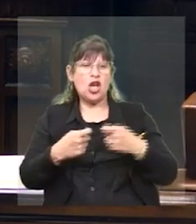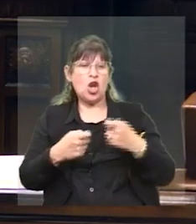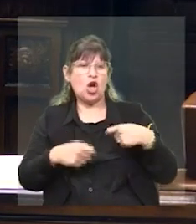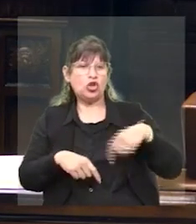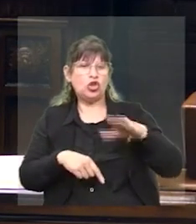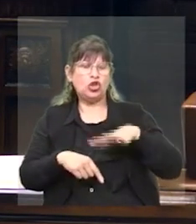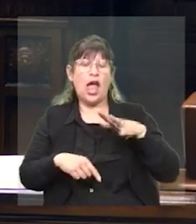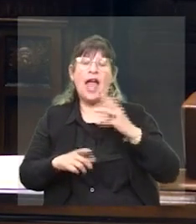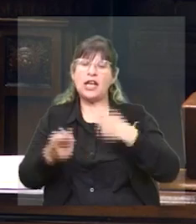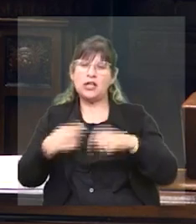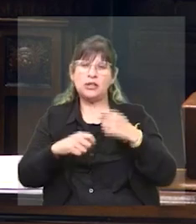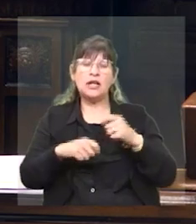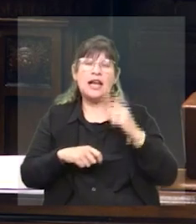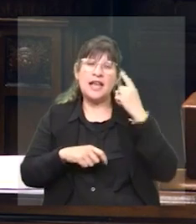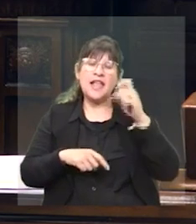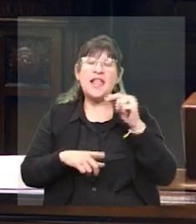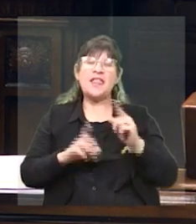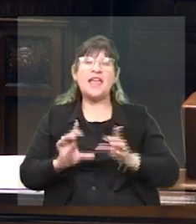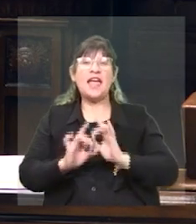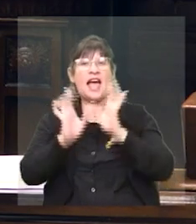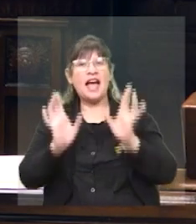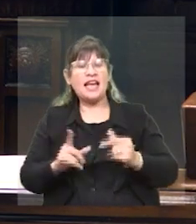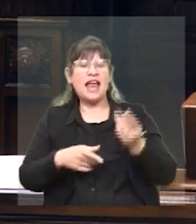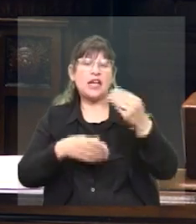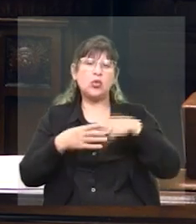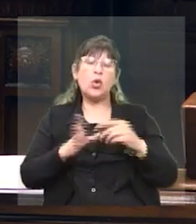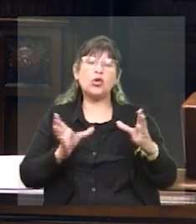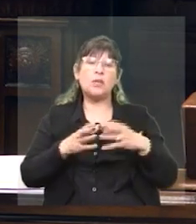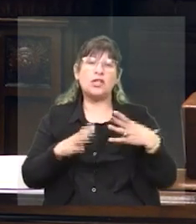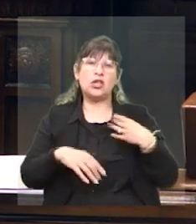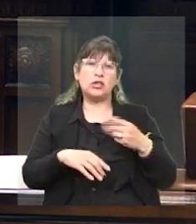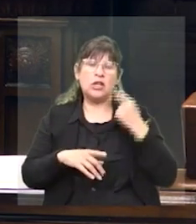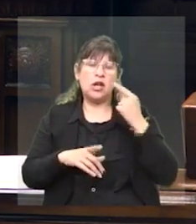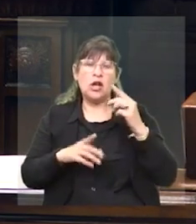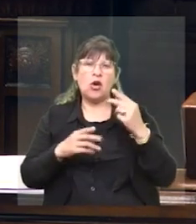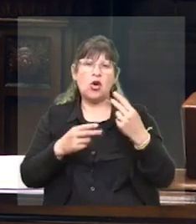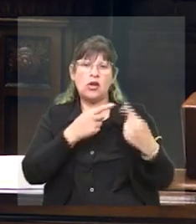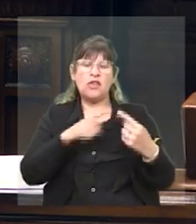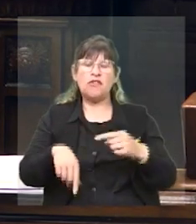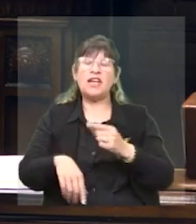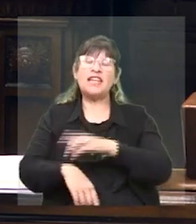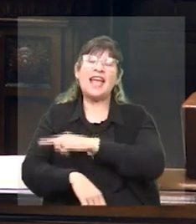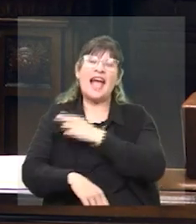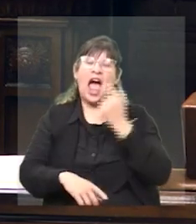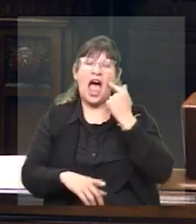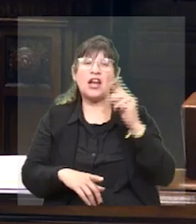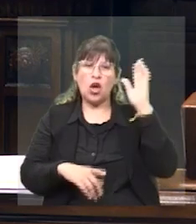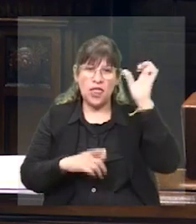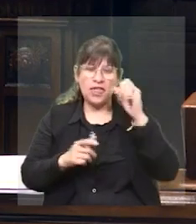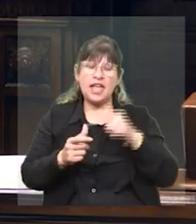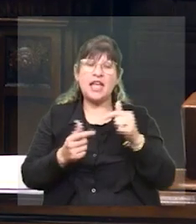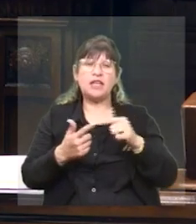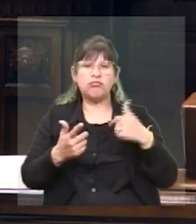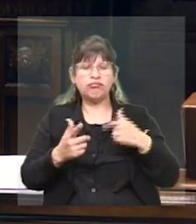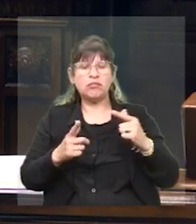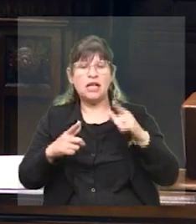ideas claras integró el Partido Nacional ocupando distintos cargos como ser convencional edil miembro de la convención departamental